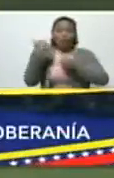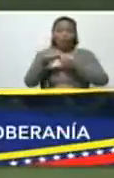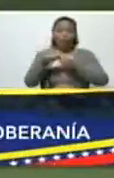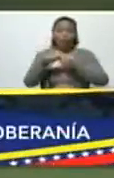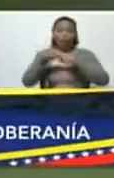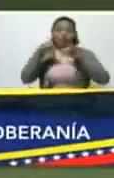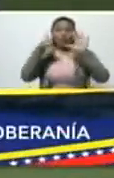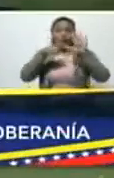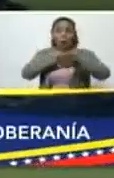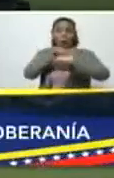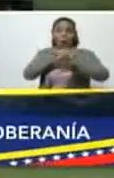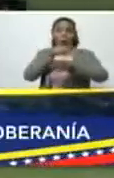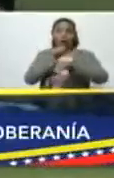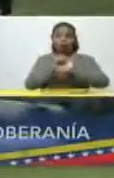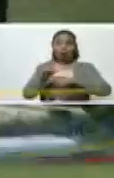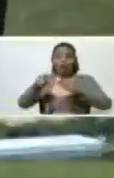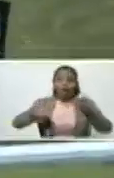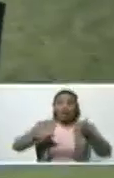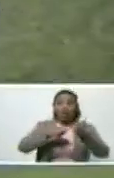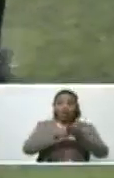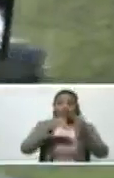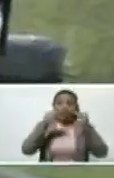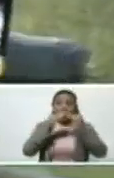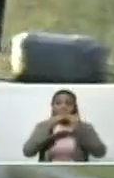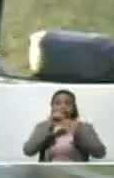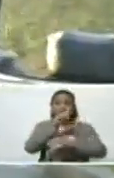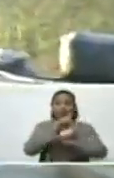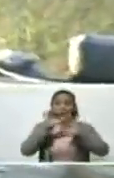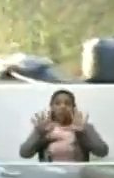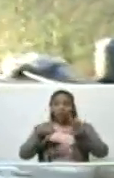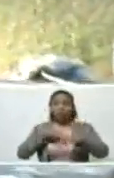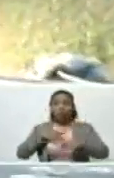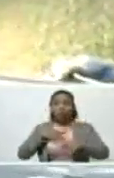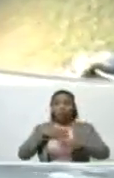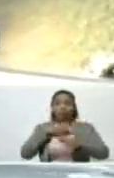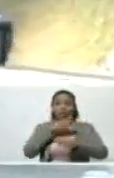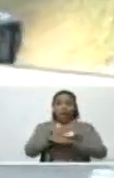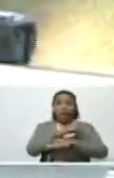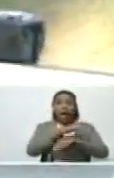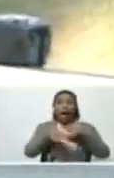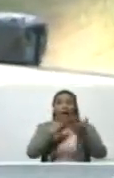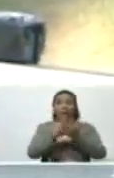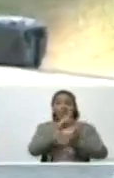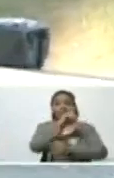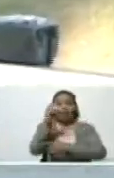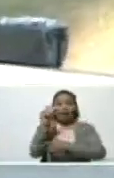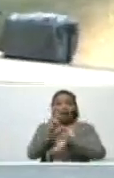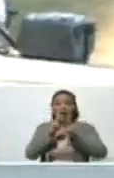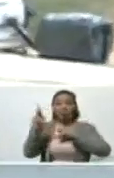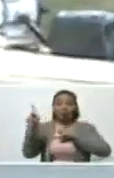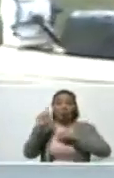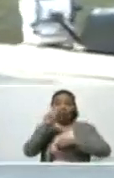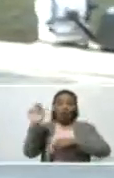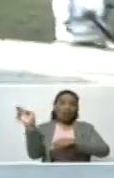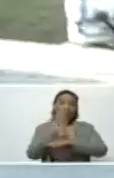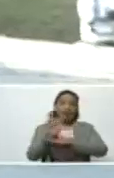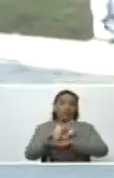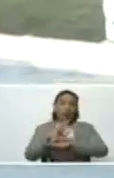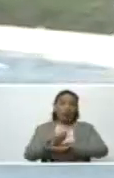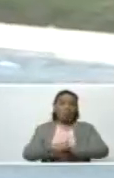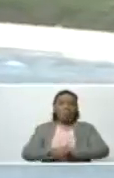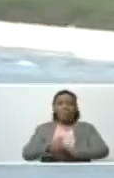6 horas en enchufe doméstico de 110, puede recorrer hasta 100 kilómetros de distancia a una velocidad